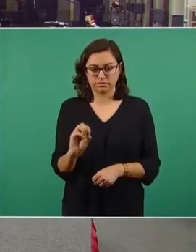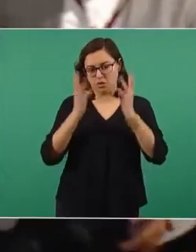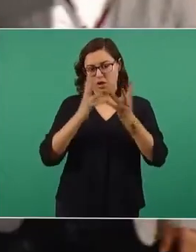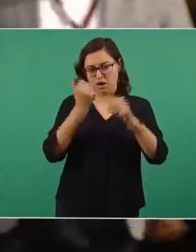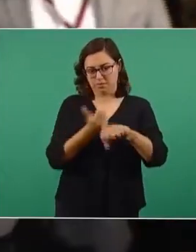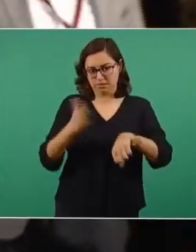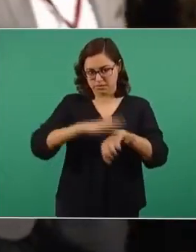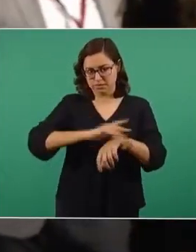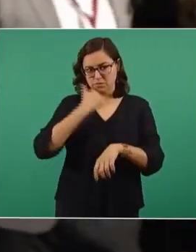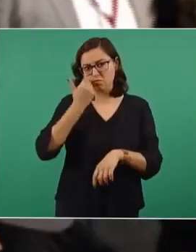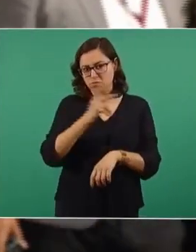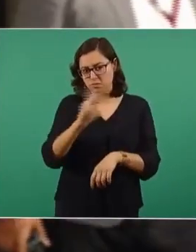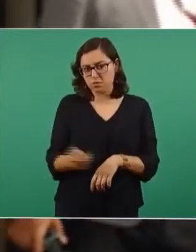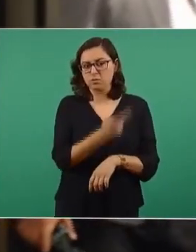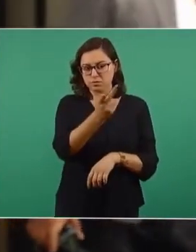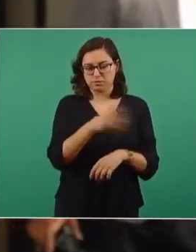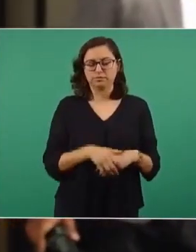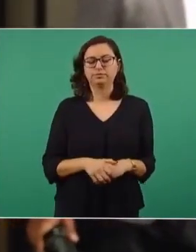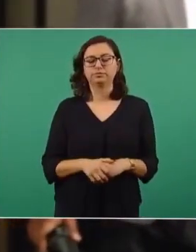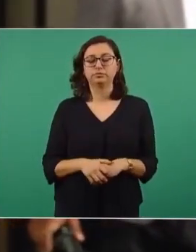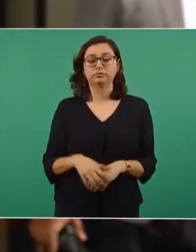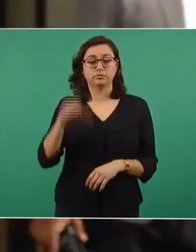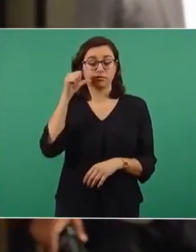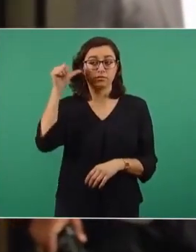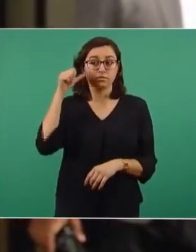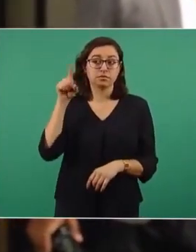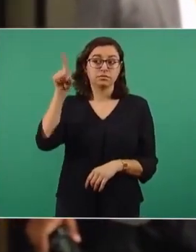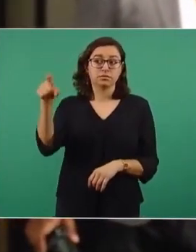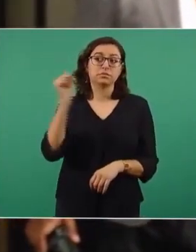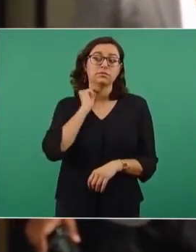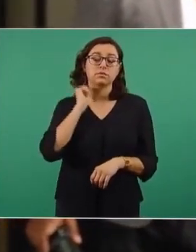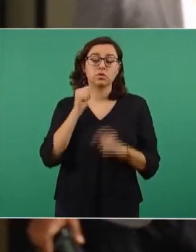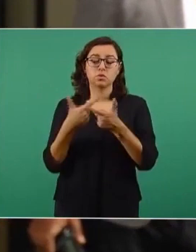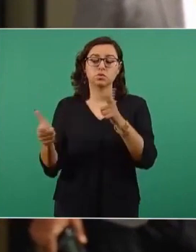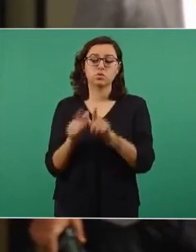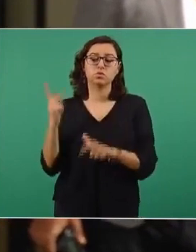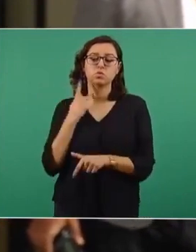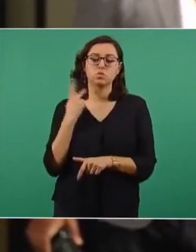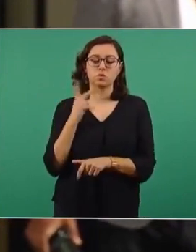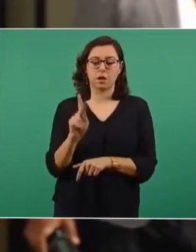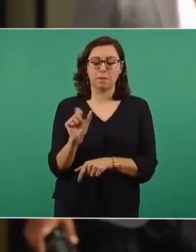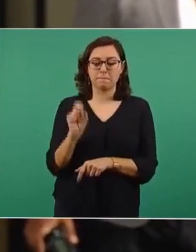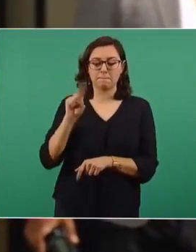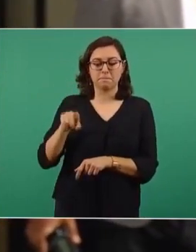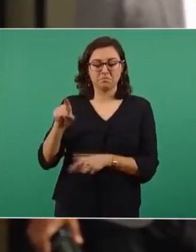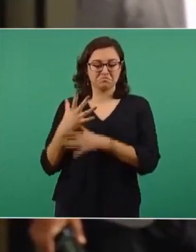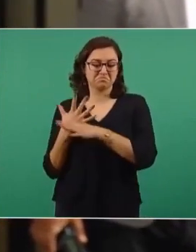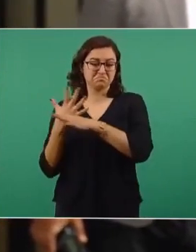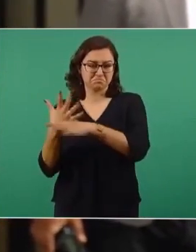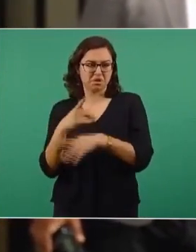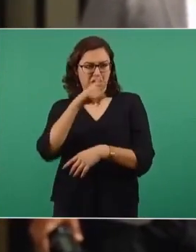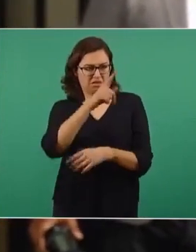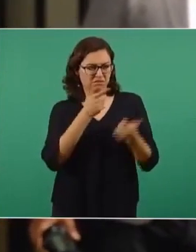MX. Ayer en el Senado, varios integrantes de la fracción del PAN señalaron que no tenía sentido comprar